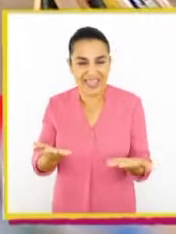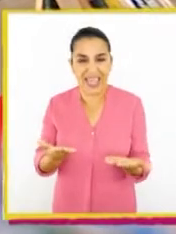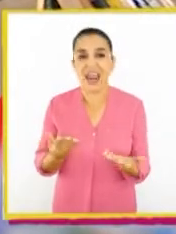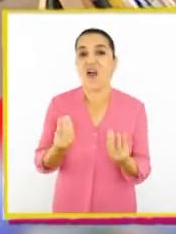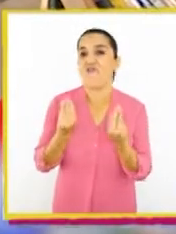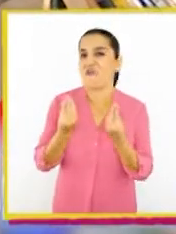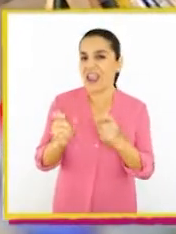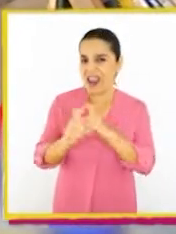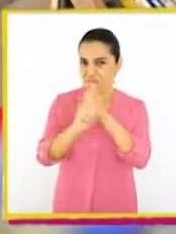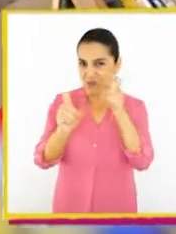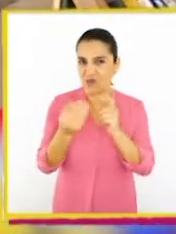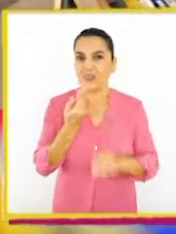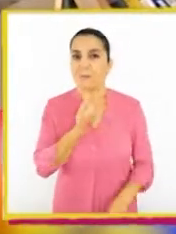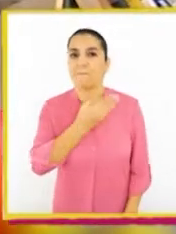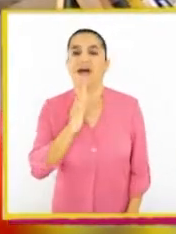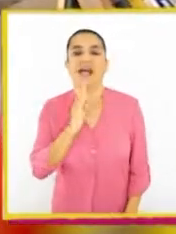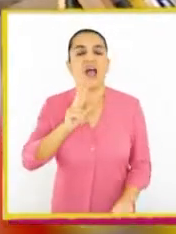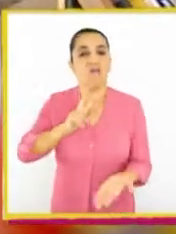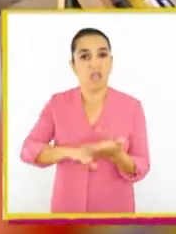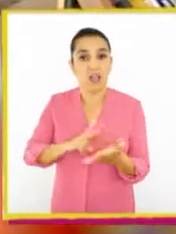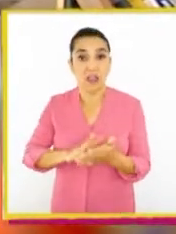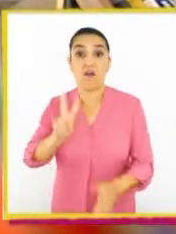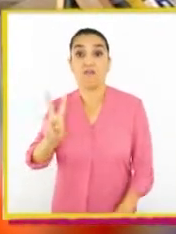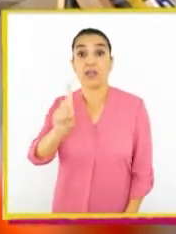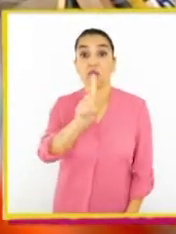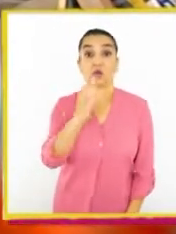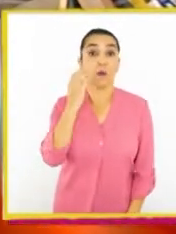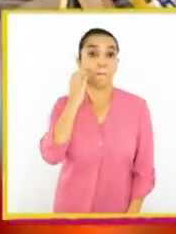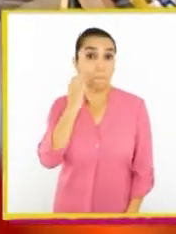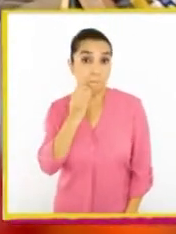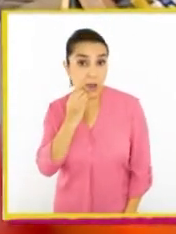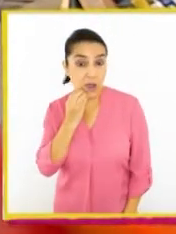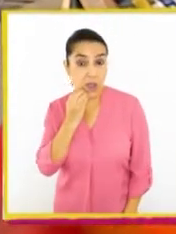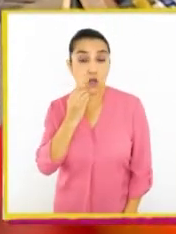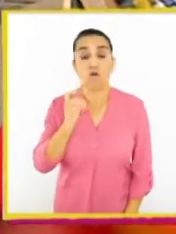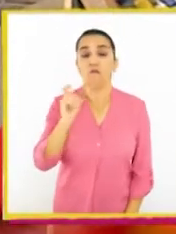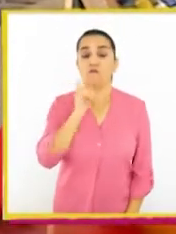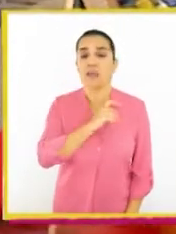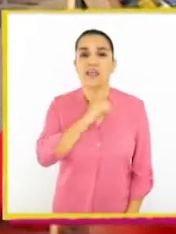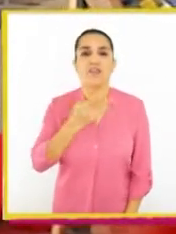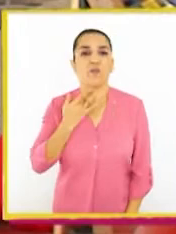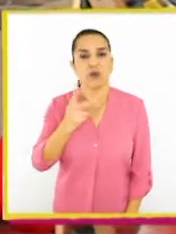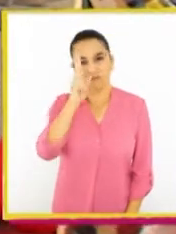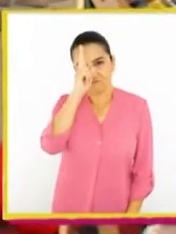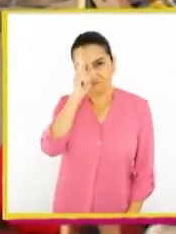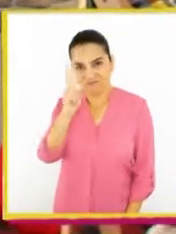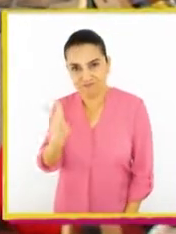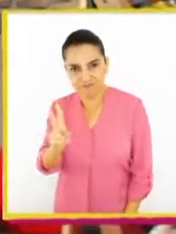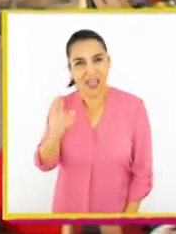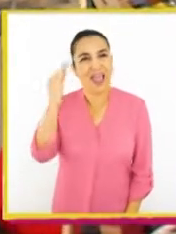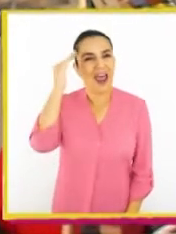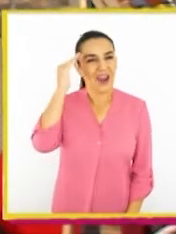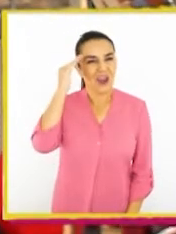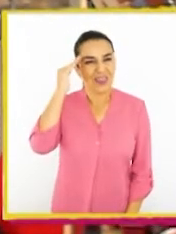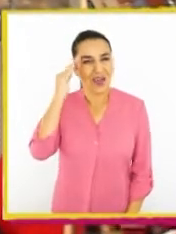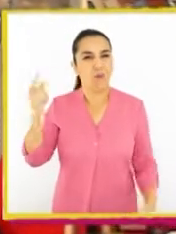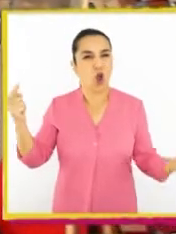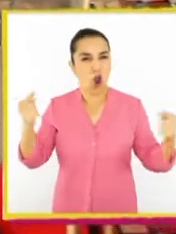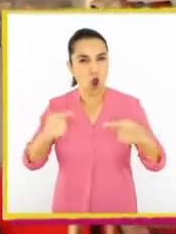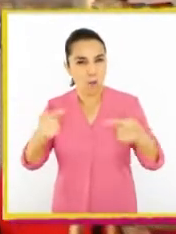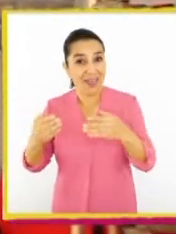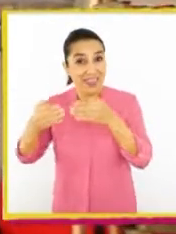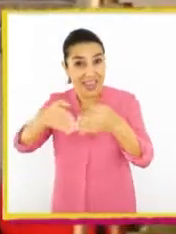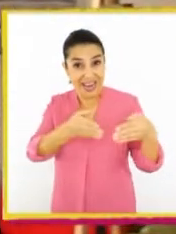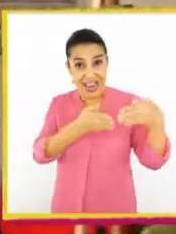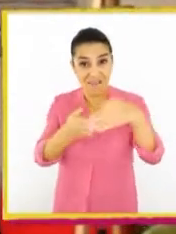están? Buena pregunta, Maca. Es verdad, el 21 de mayo es feriado porque conmemoramos el combate naval de Iquique.